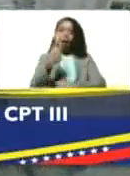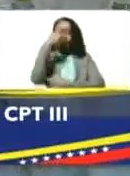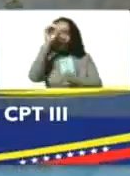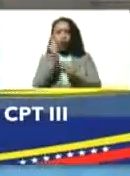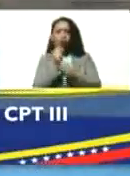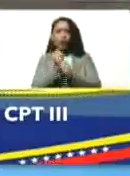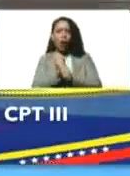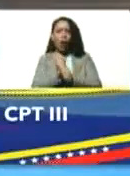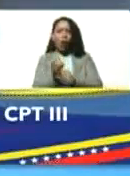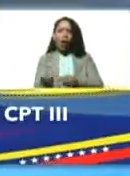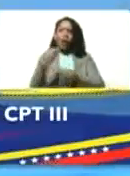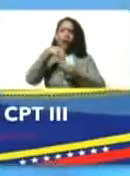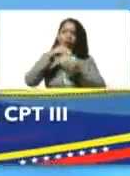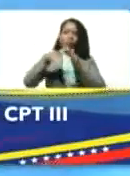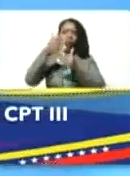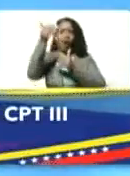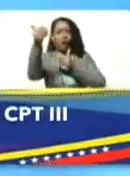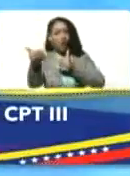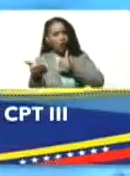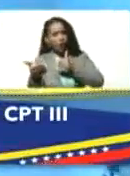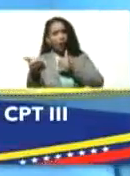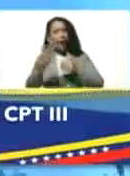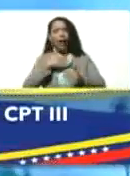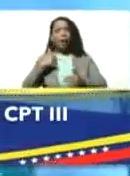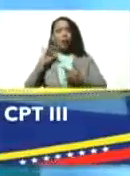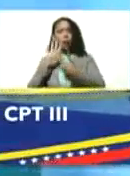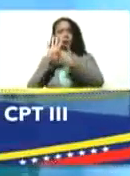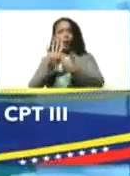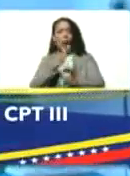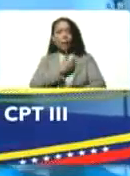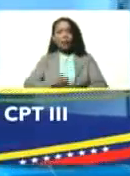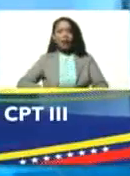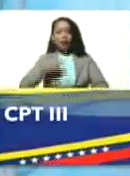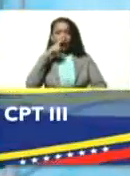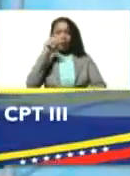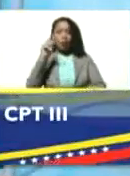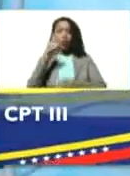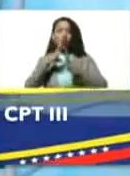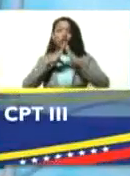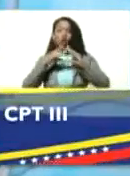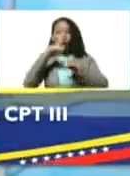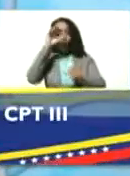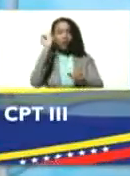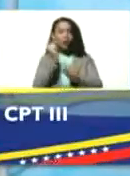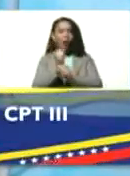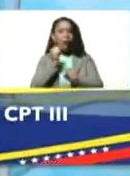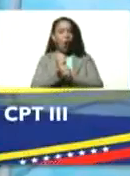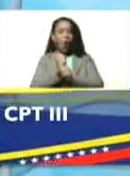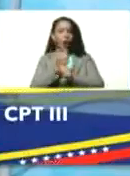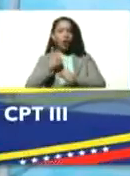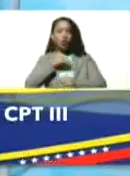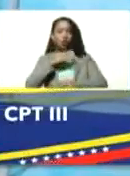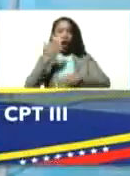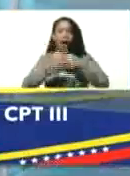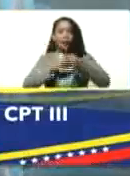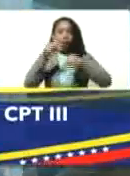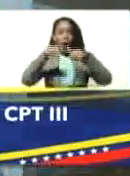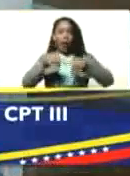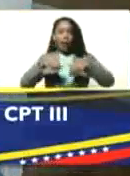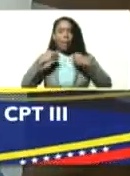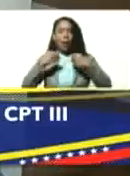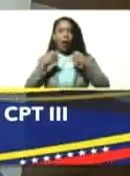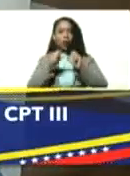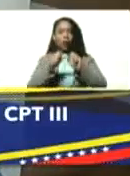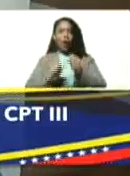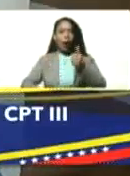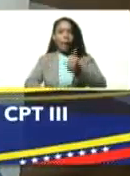trabajos internos, externos. Queremos mostrarle, presidente Nicolás Maduro, toda la labor que estamos haciendo para seguir fortaleciendo